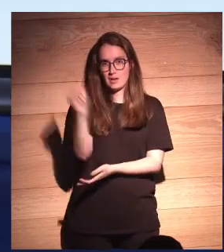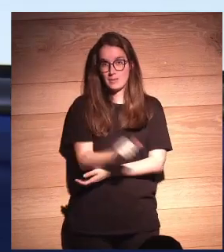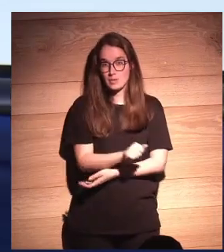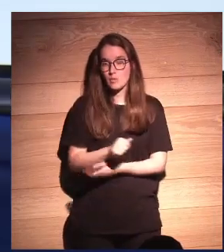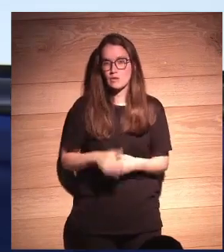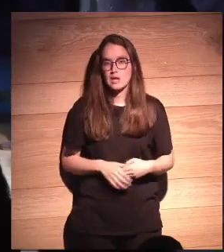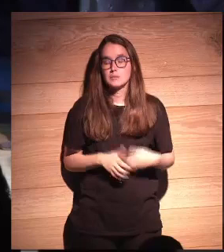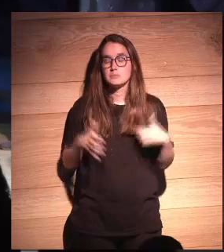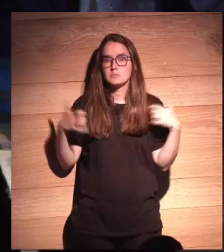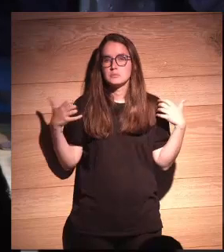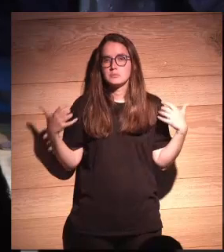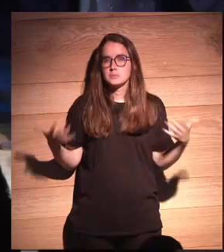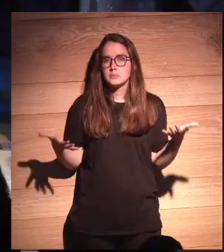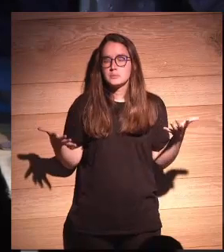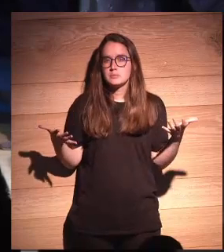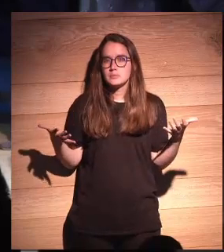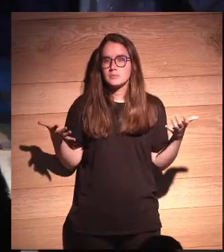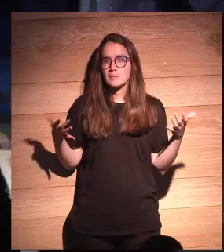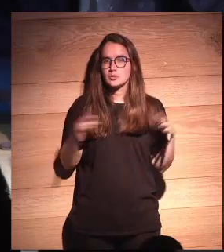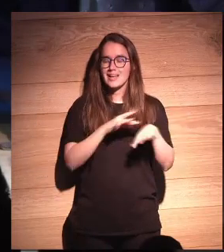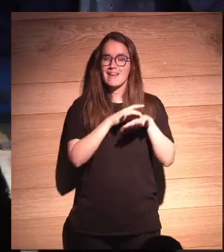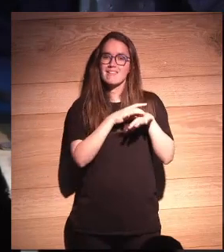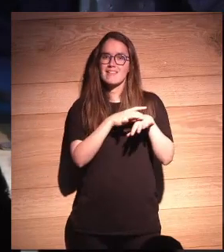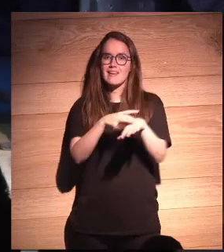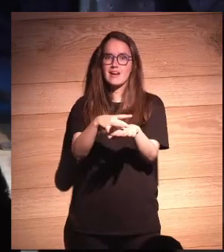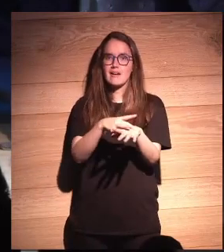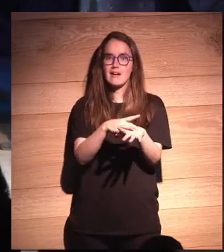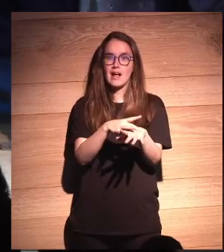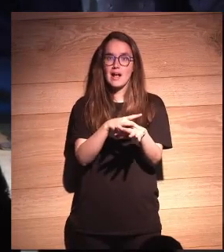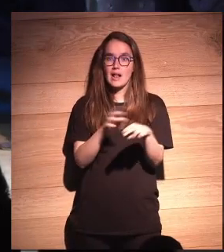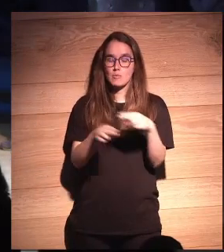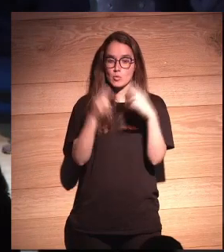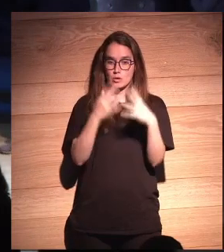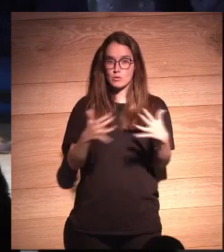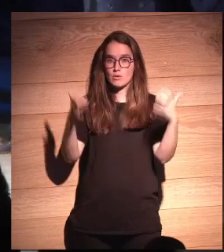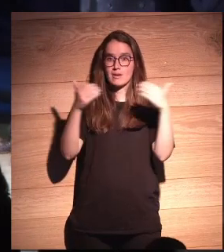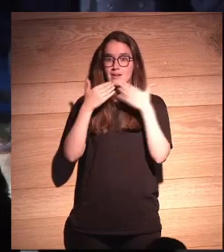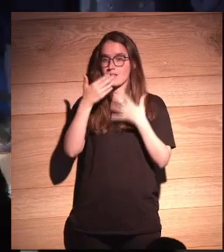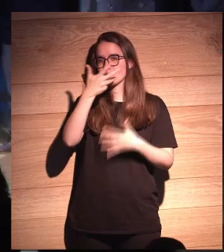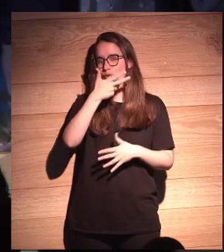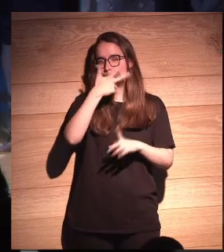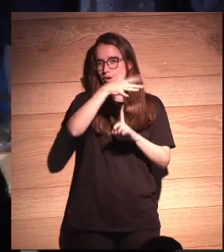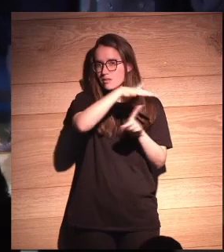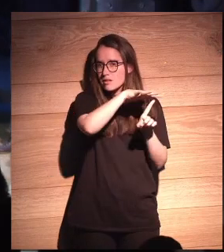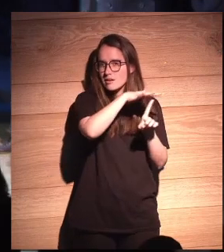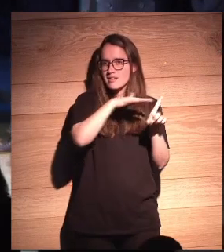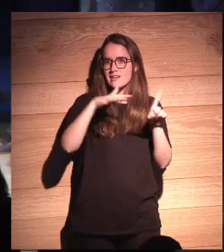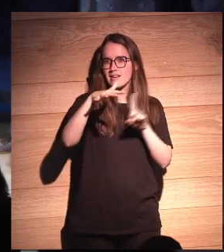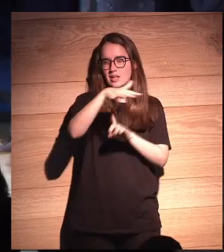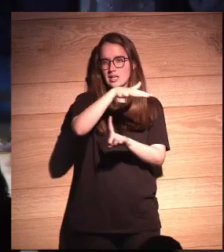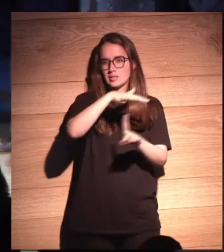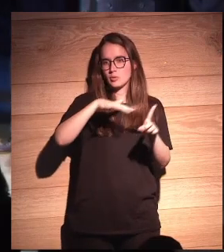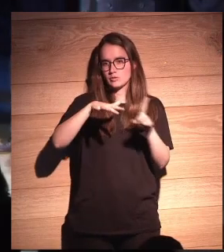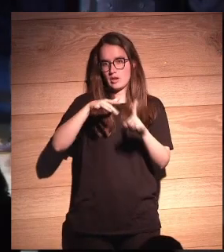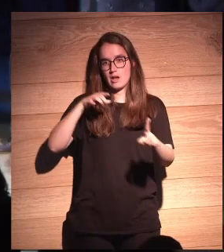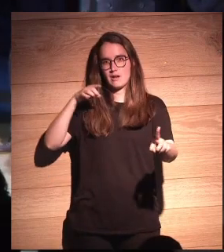película. Entonces vamos a guiar al espectador a través del color y de la atmósfera en